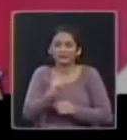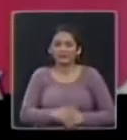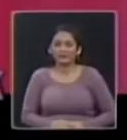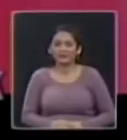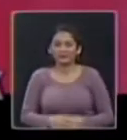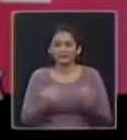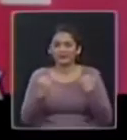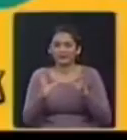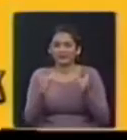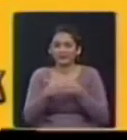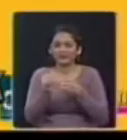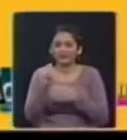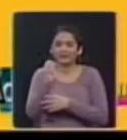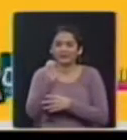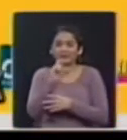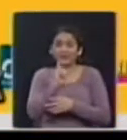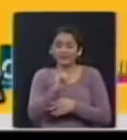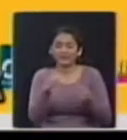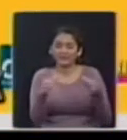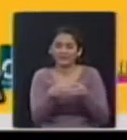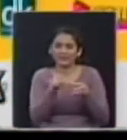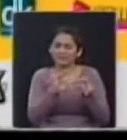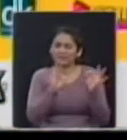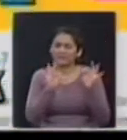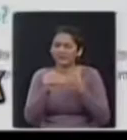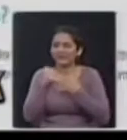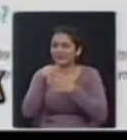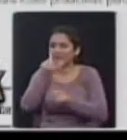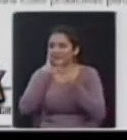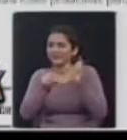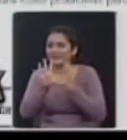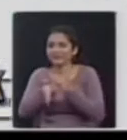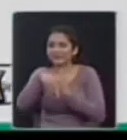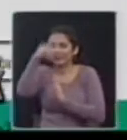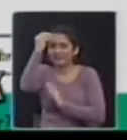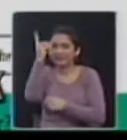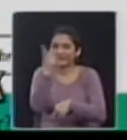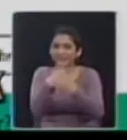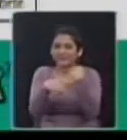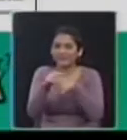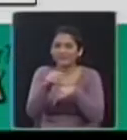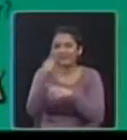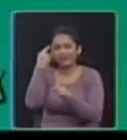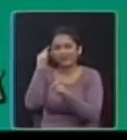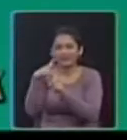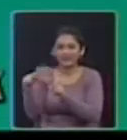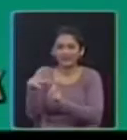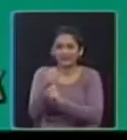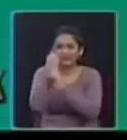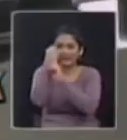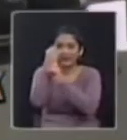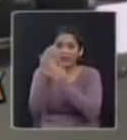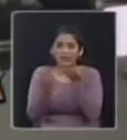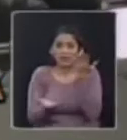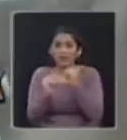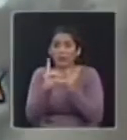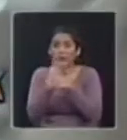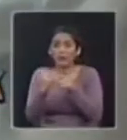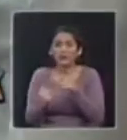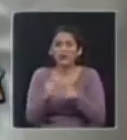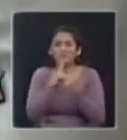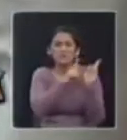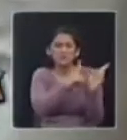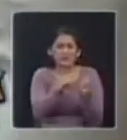Ecuador Cambia el Mundo, una convocatoria que ayuda al emprendedor en su enfoque y a no desarrollar productos que no necesiten, sino más